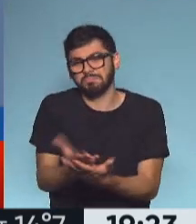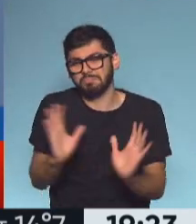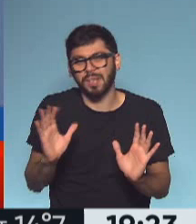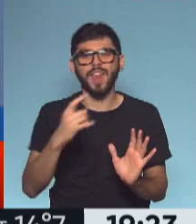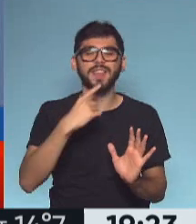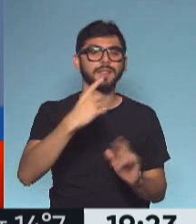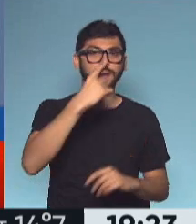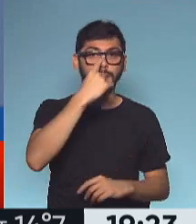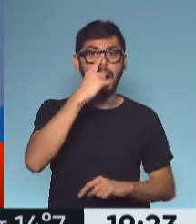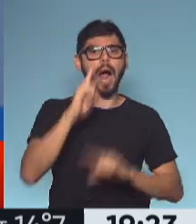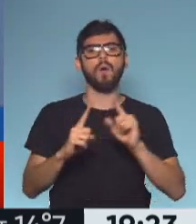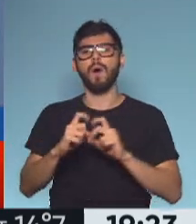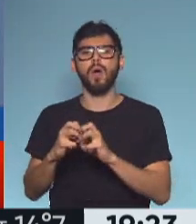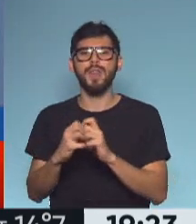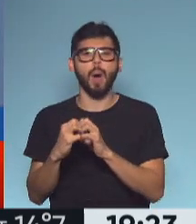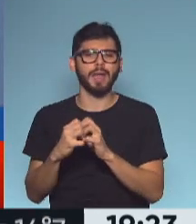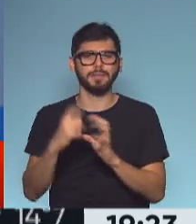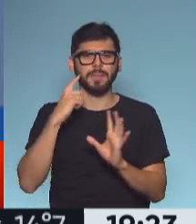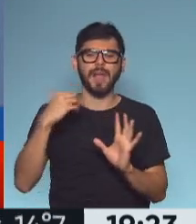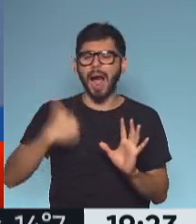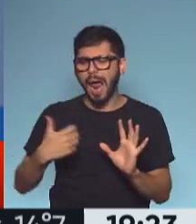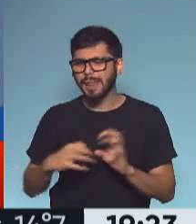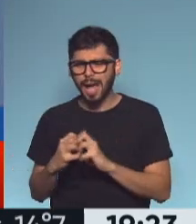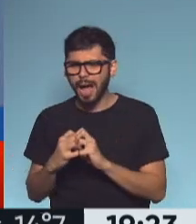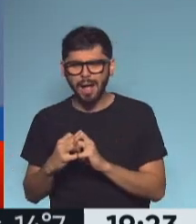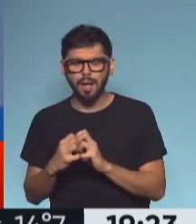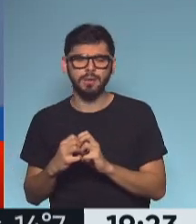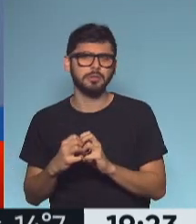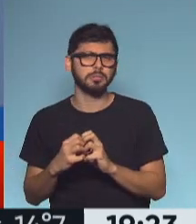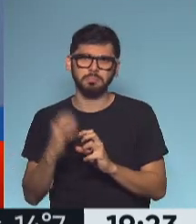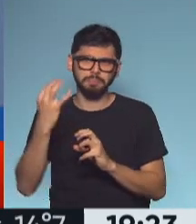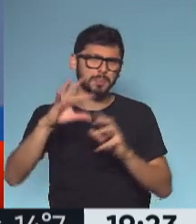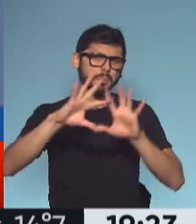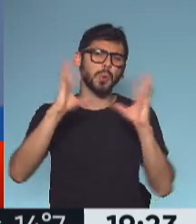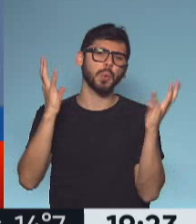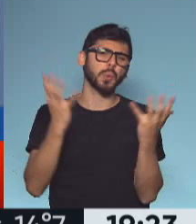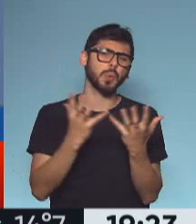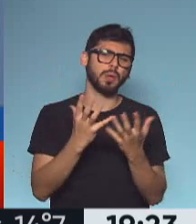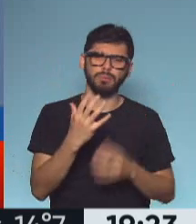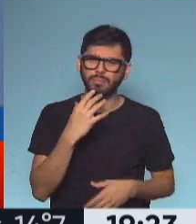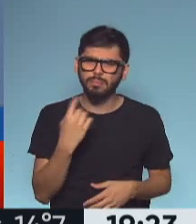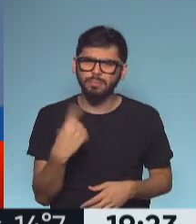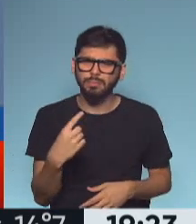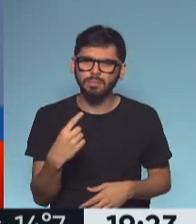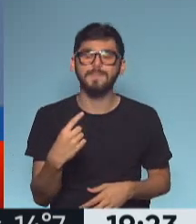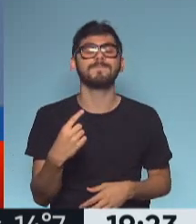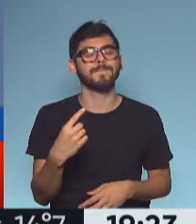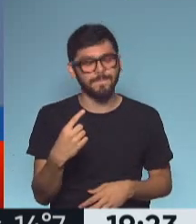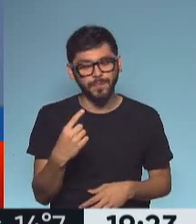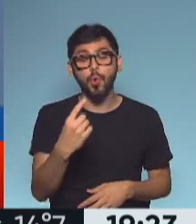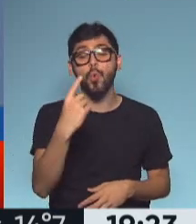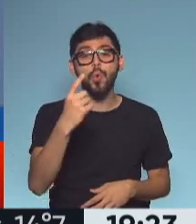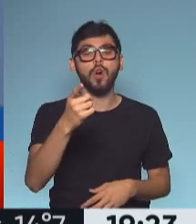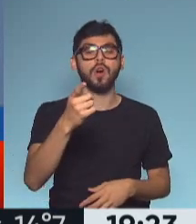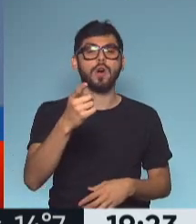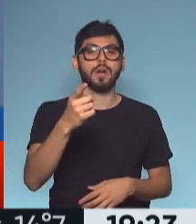hay debates que uno piensa que se dan solamente en Argentina y se están dando en todo el mundo en este contexto de pandemia. Y uno de ellos justamente es